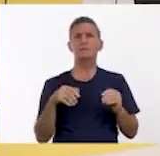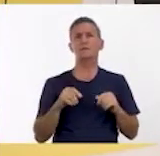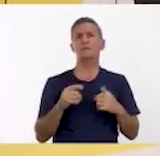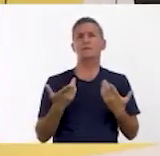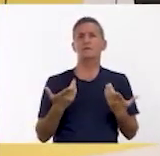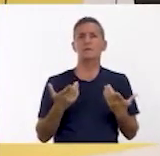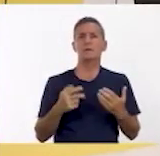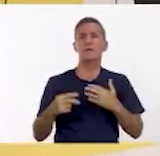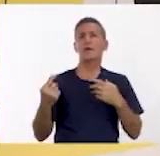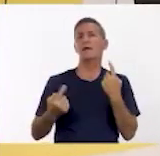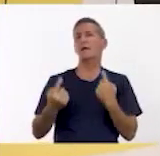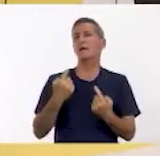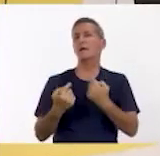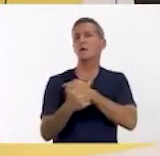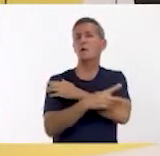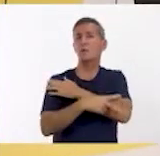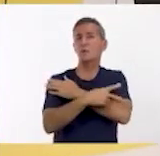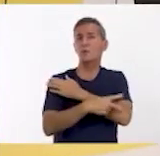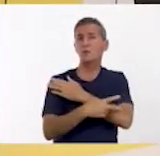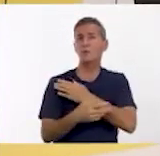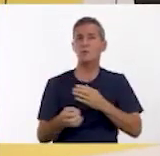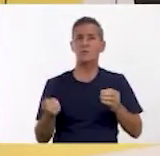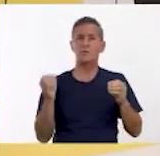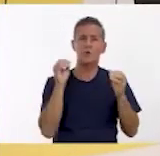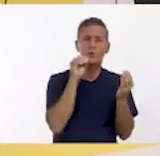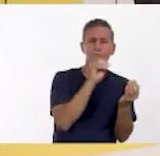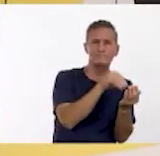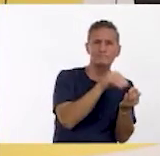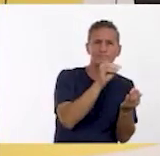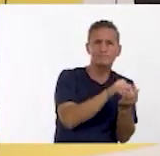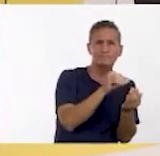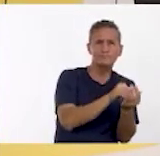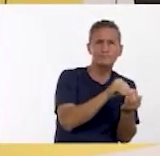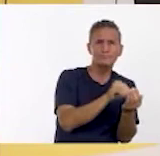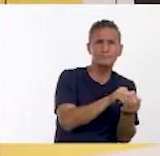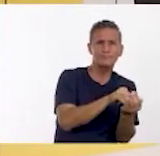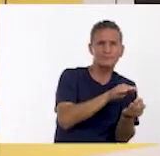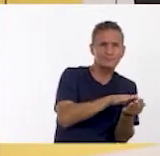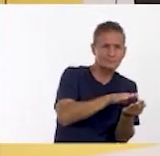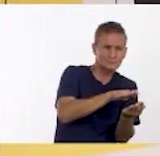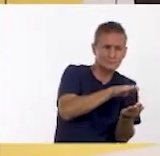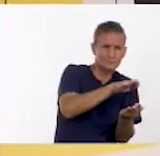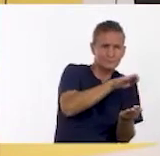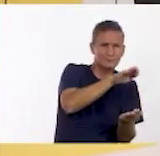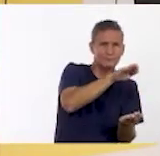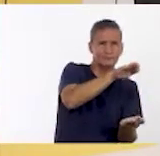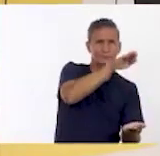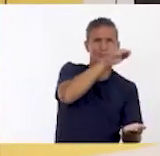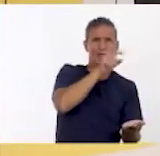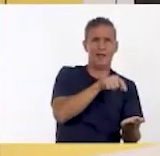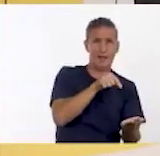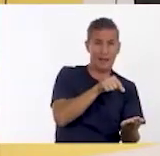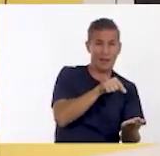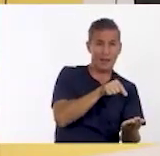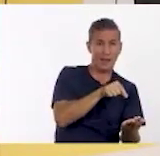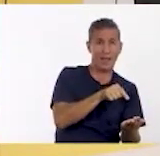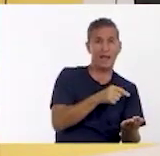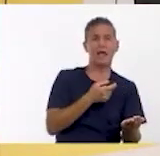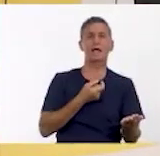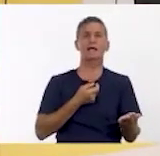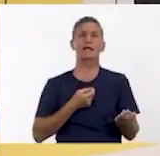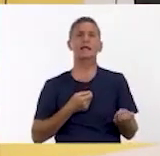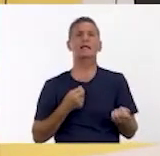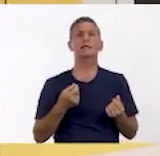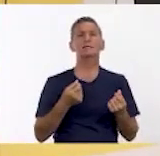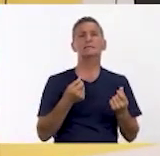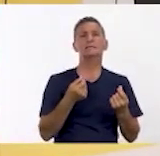significa la División Internacional del Trabajo? Que en unos países se concentra la producción de materia prima. Por lo tanto, esos